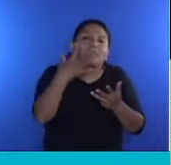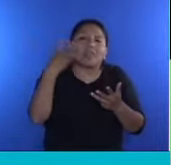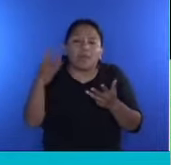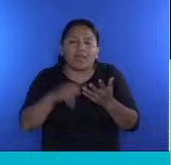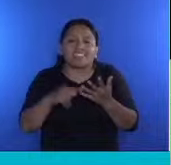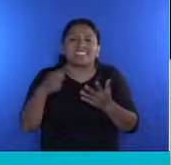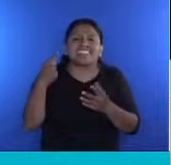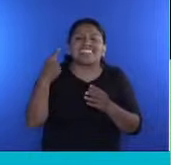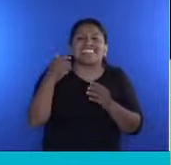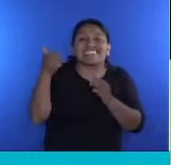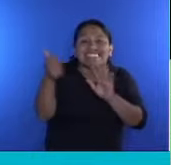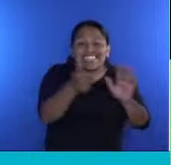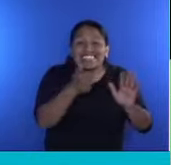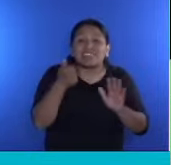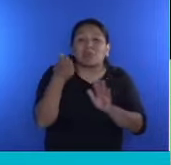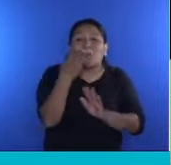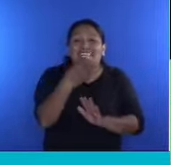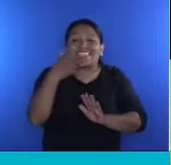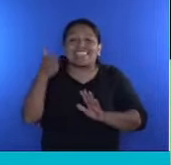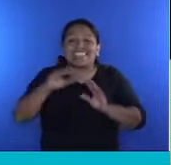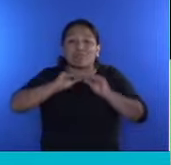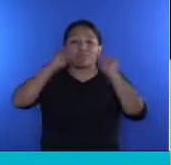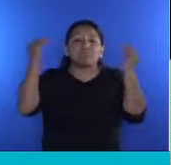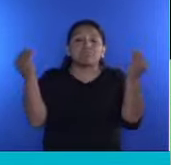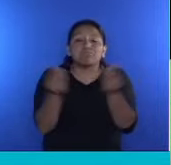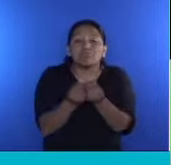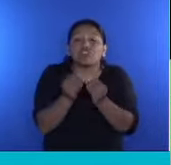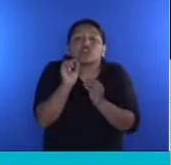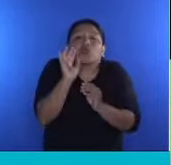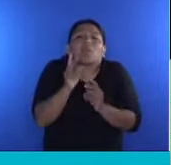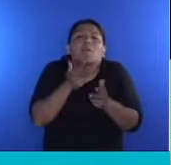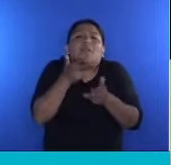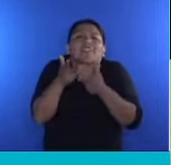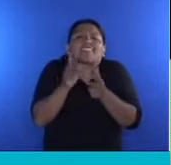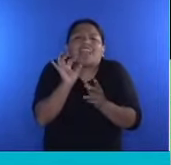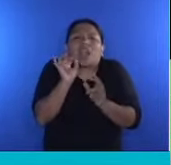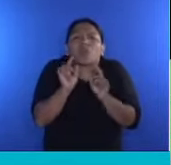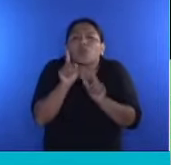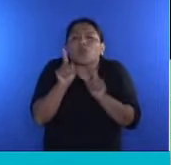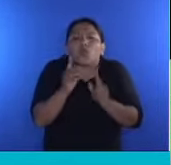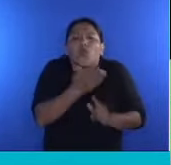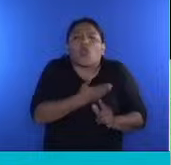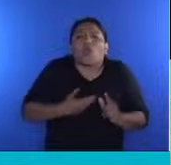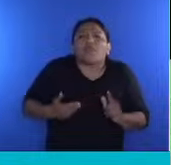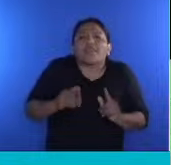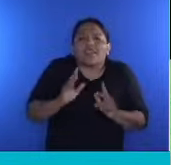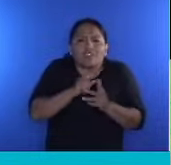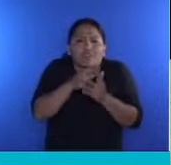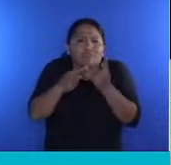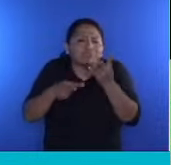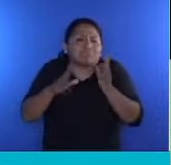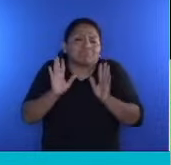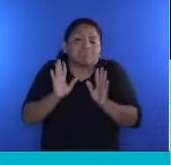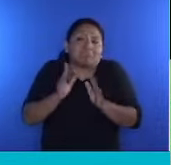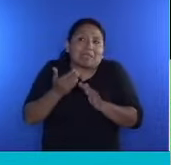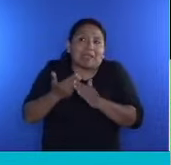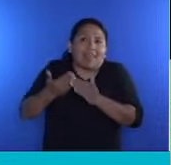646 DNU en total, solo por mencionar algunos gobiernos de la etapa